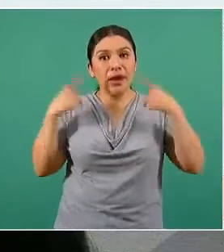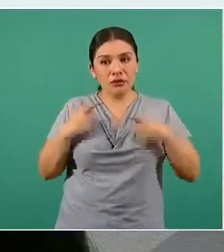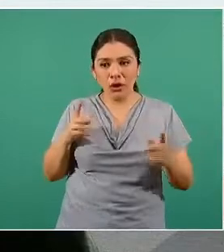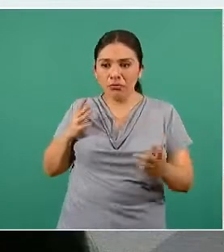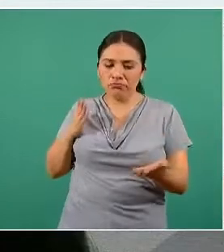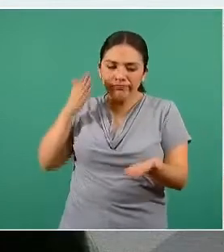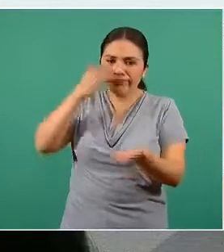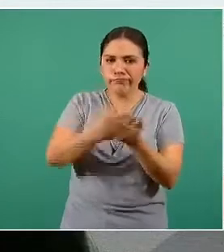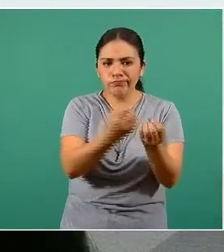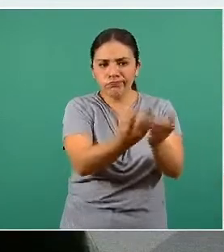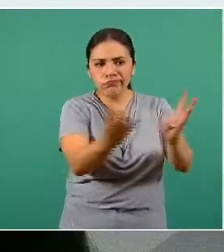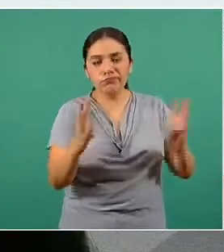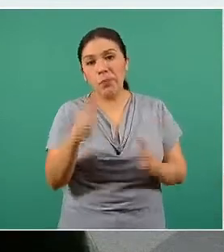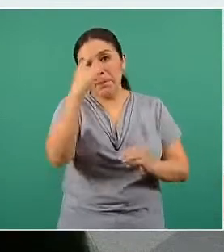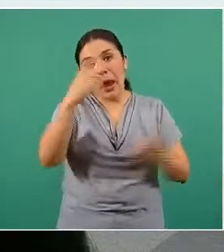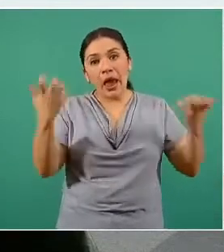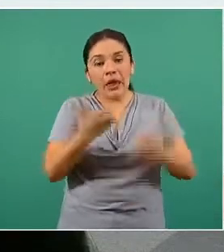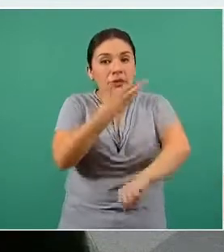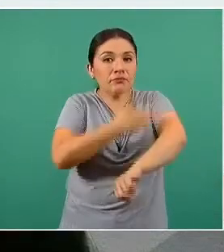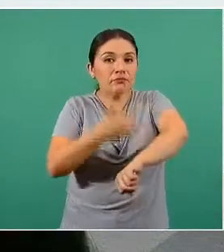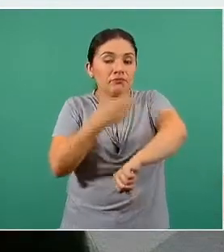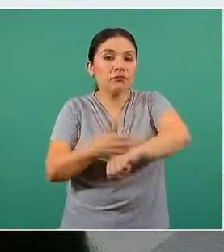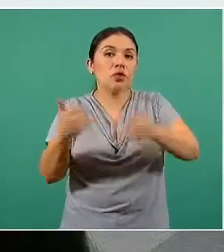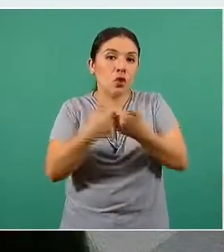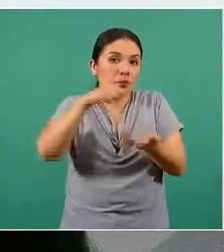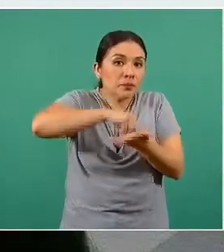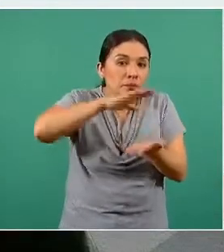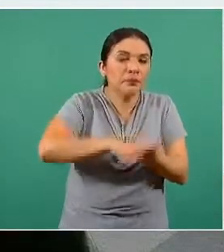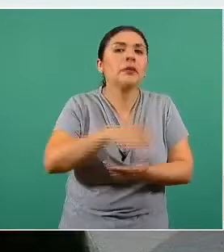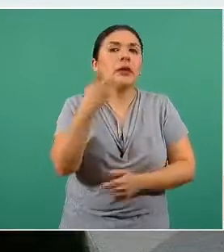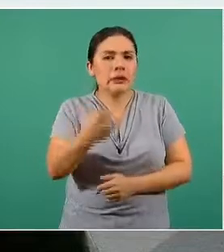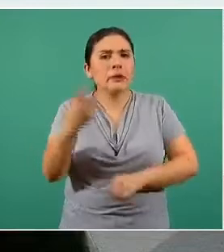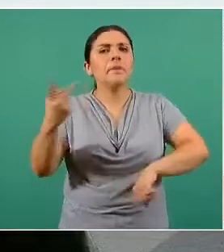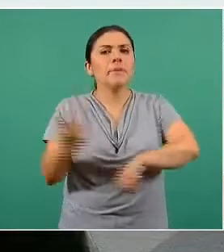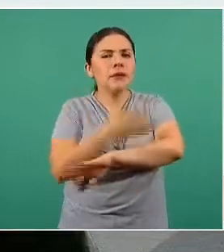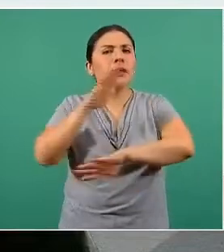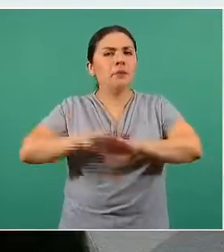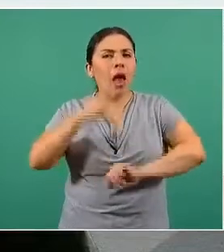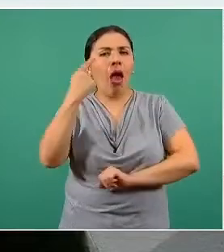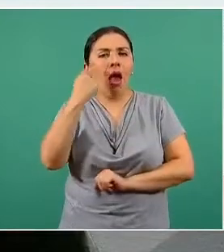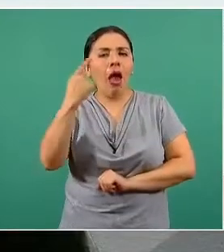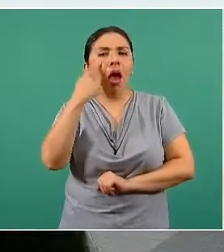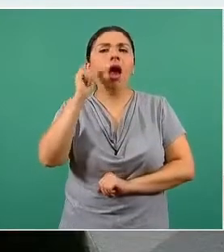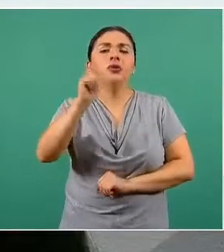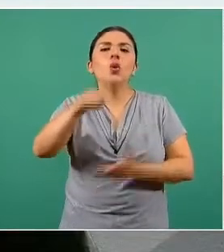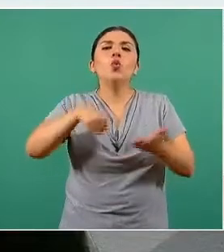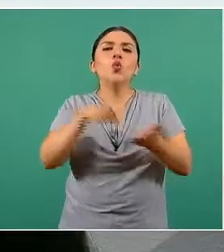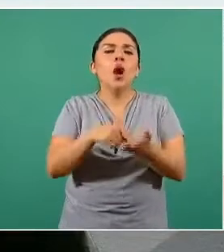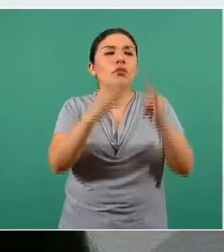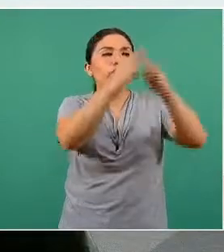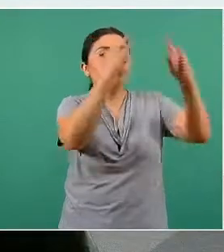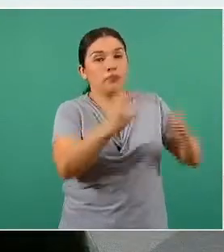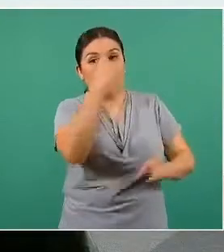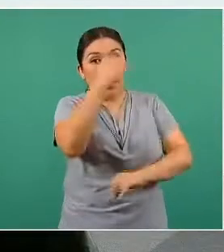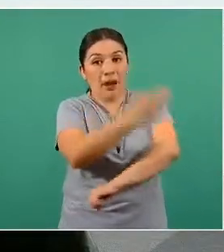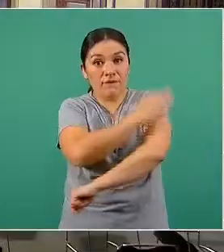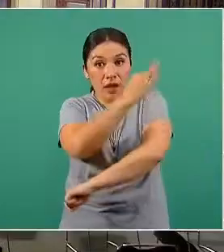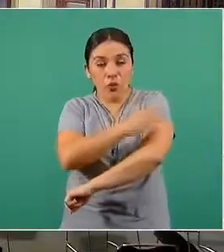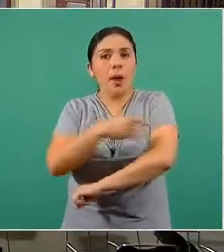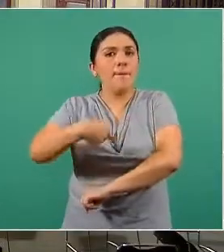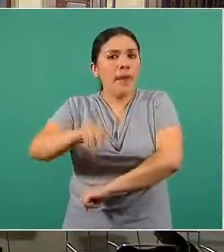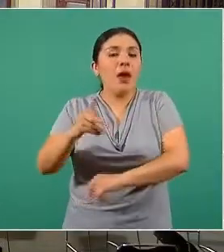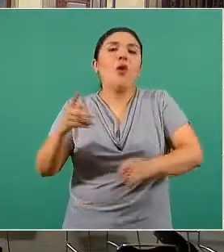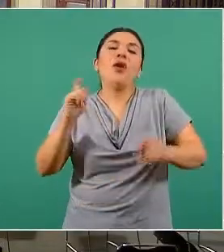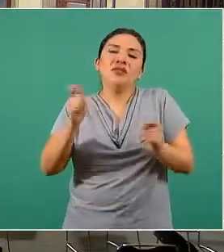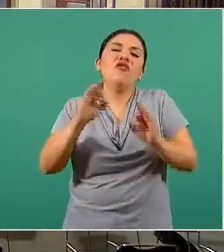que tengan este proceso de registro, y eso ocurre generalmente en el punto de vacunación. Pero la dinámica es